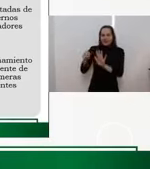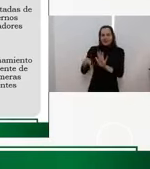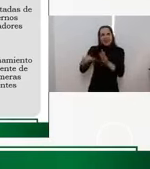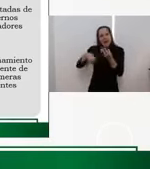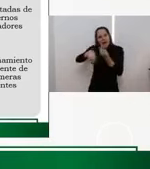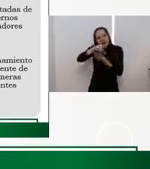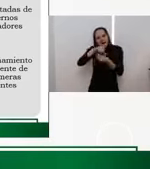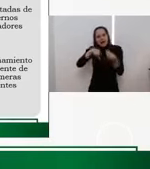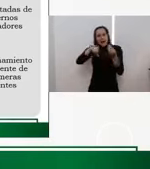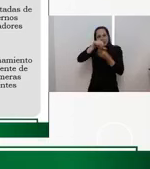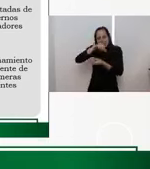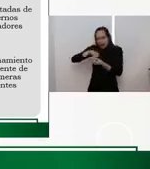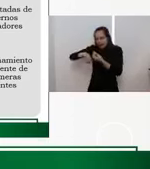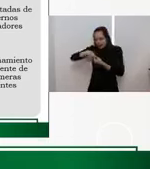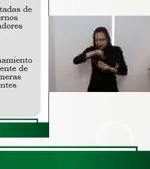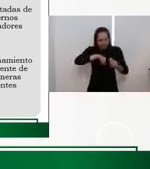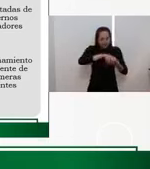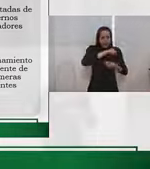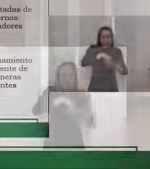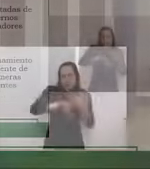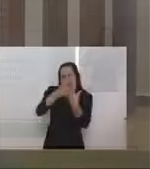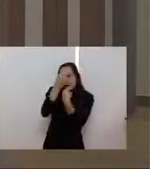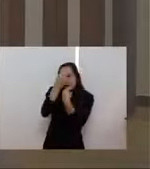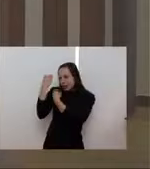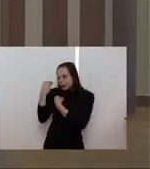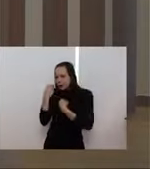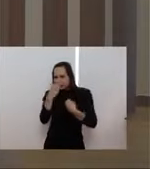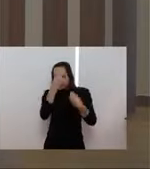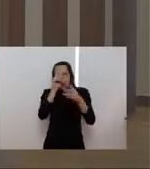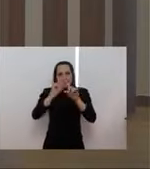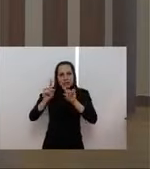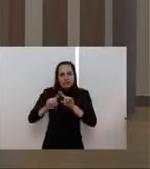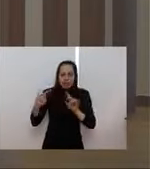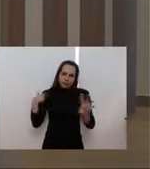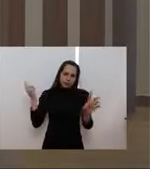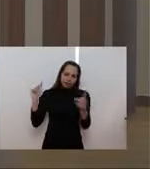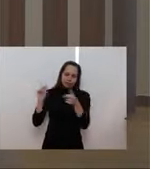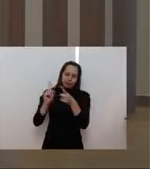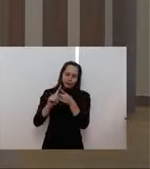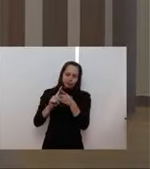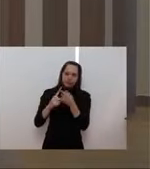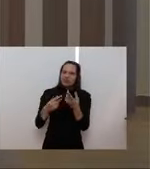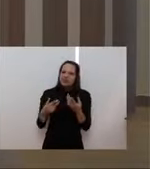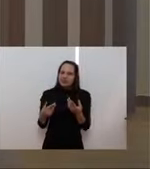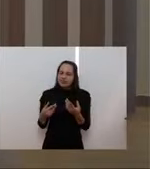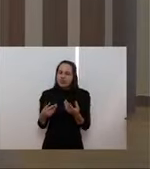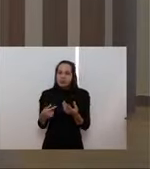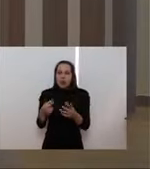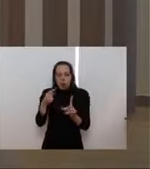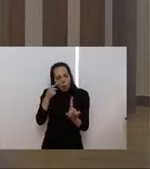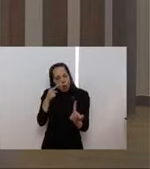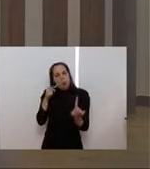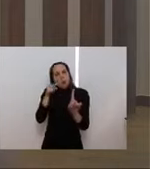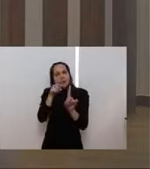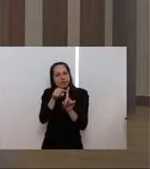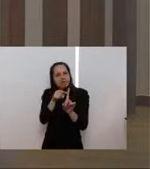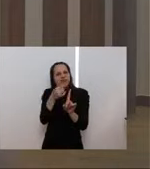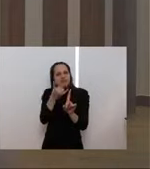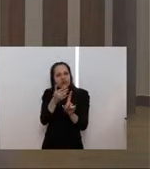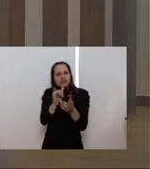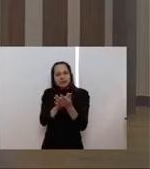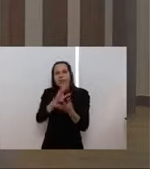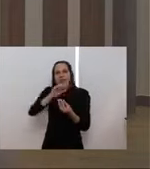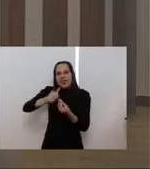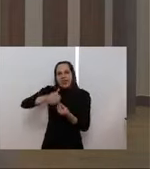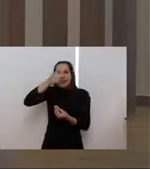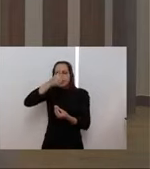que se han venido desarrollando en el hospital durante todas estas décadas están basadas en los objetivos que se ha planteado la dirección